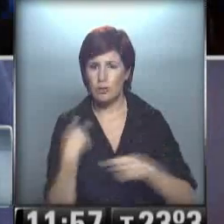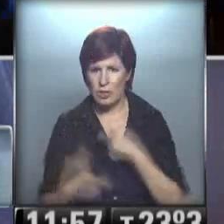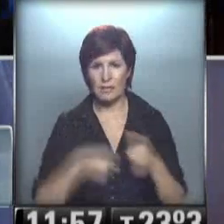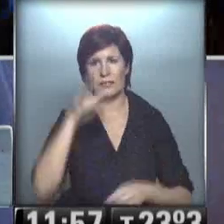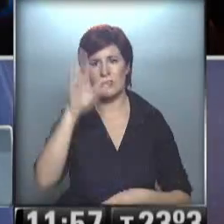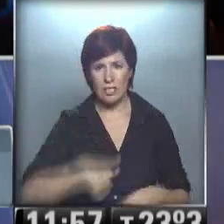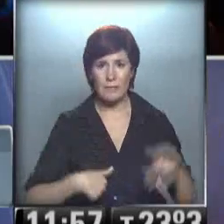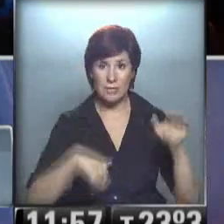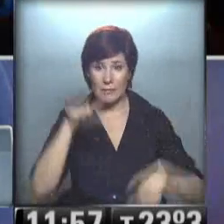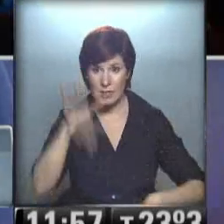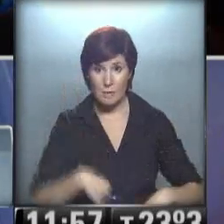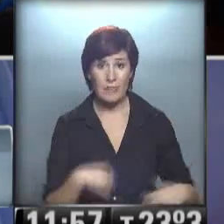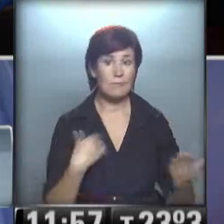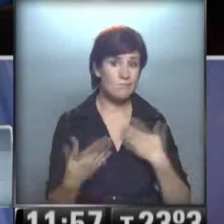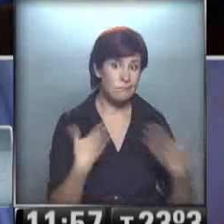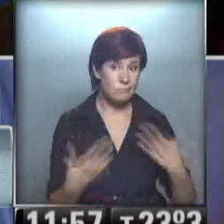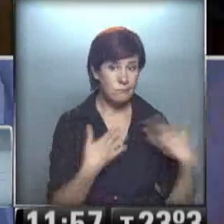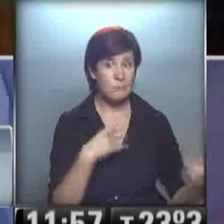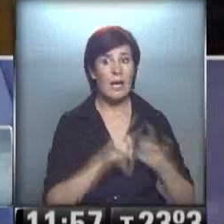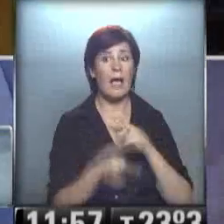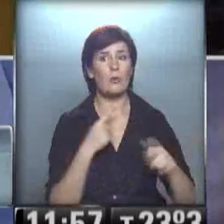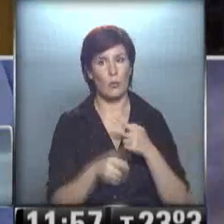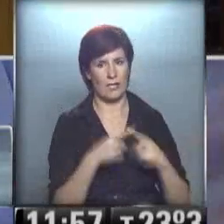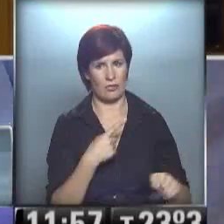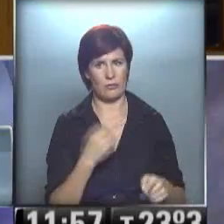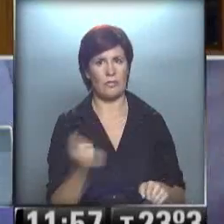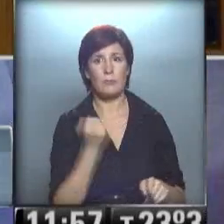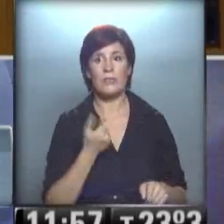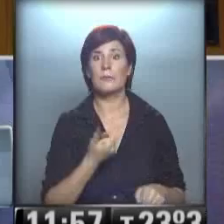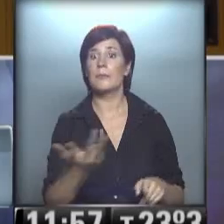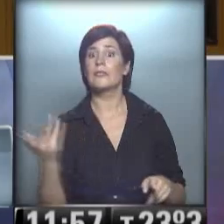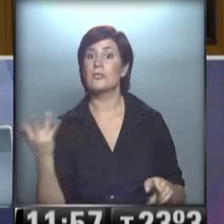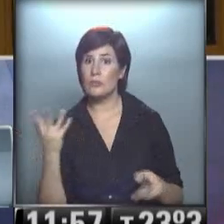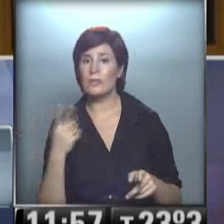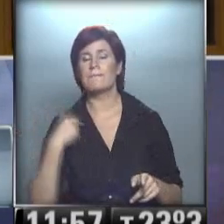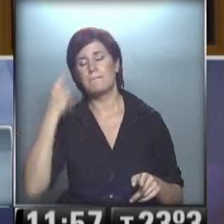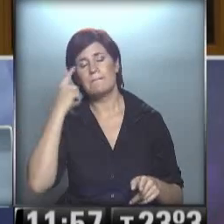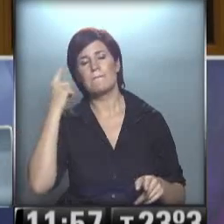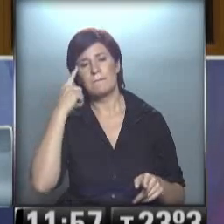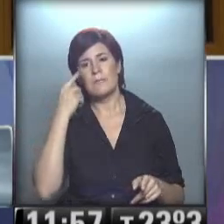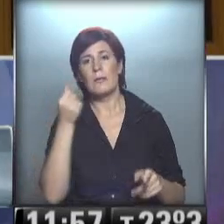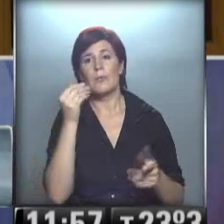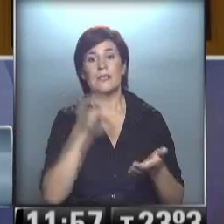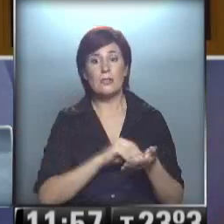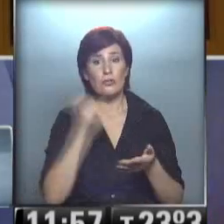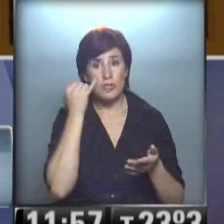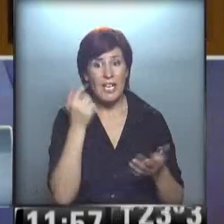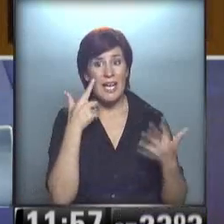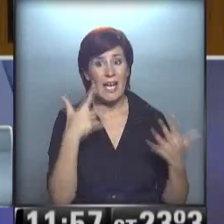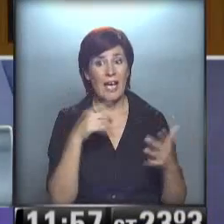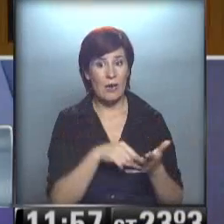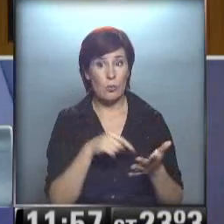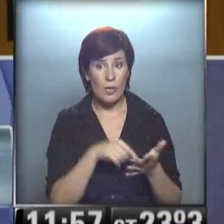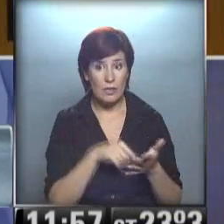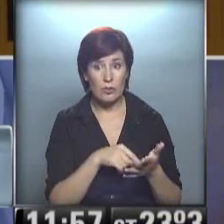comerciante, y eso es lo que tiene que cuidar la gente, el precio que ya se acordó, no el precio